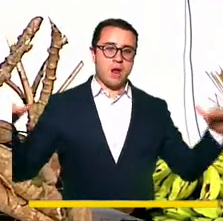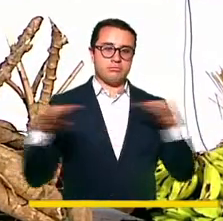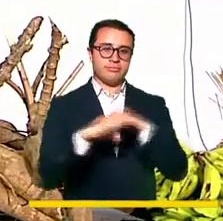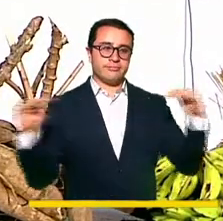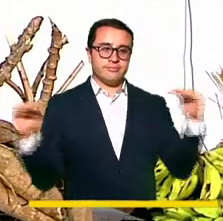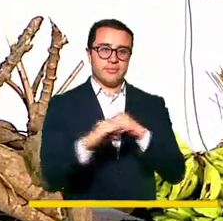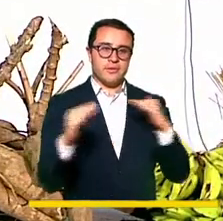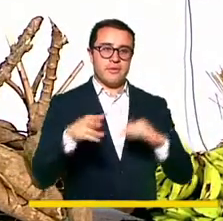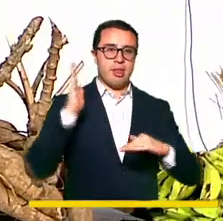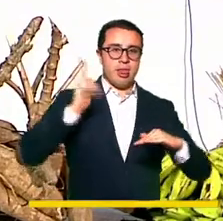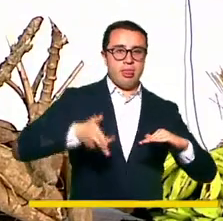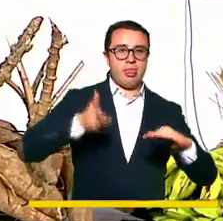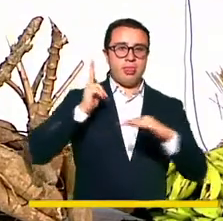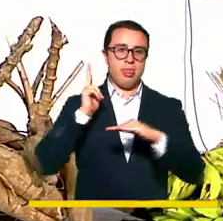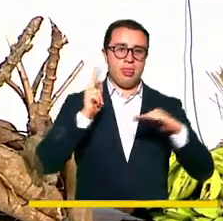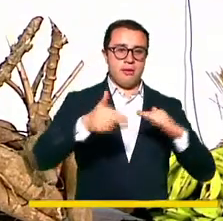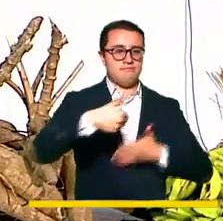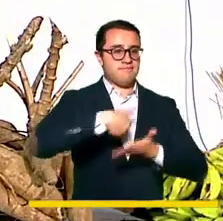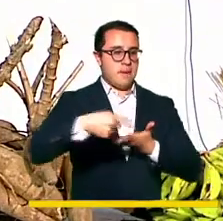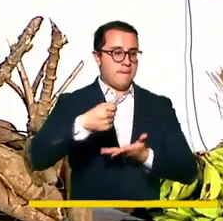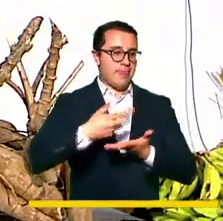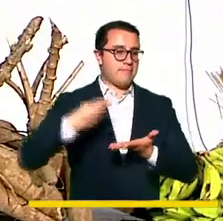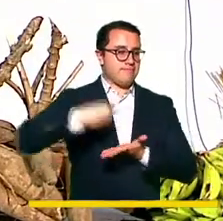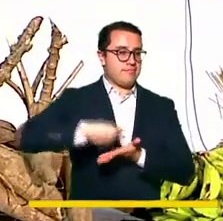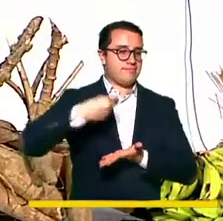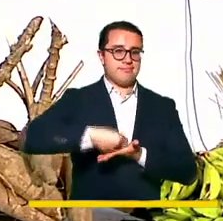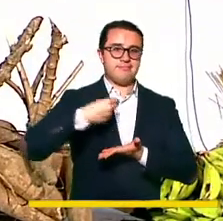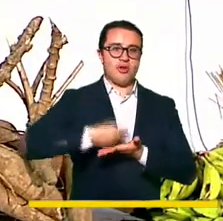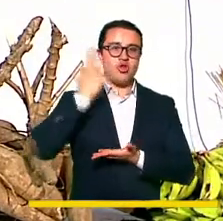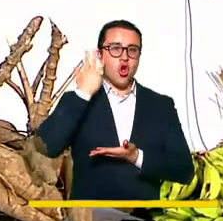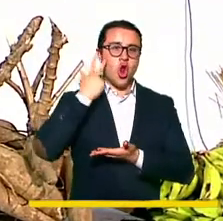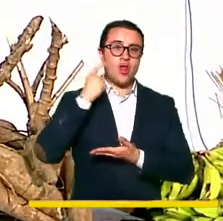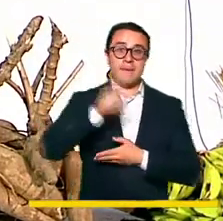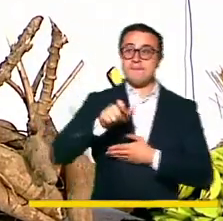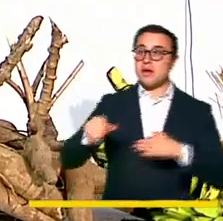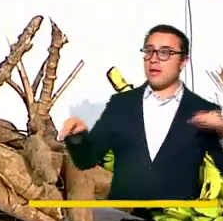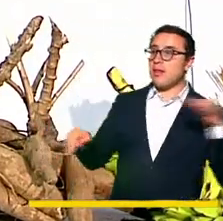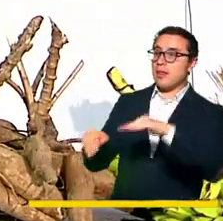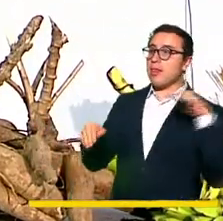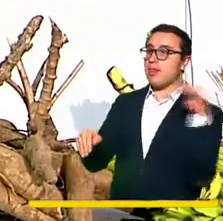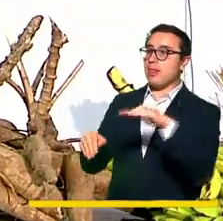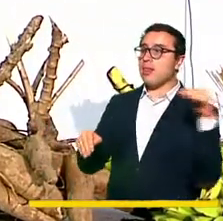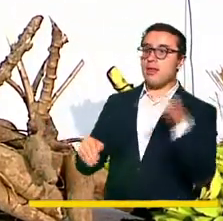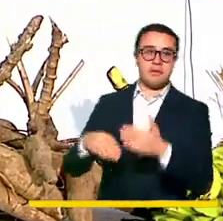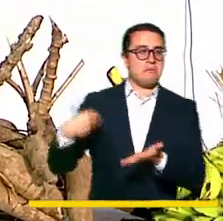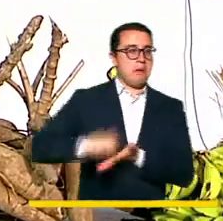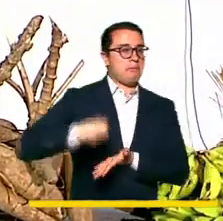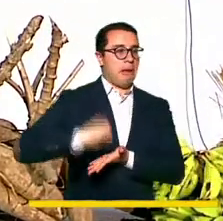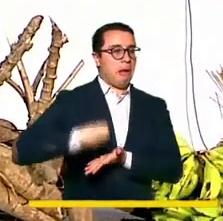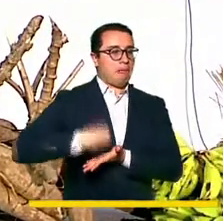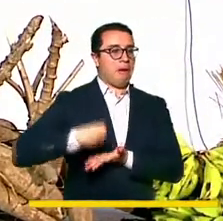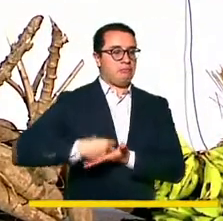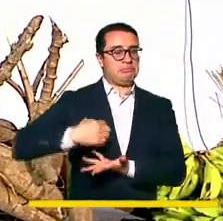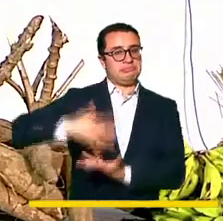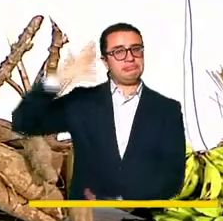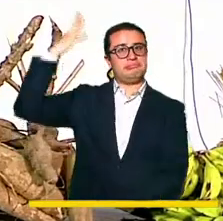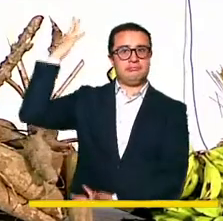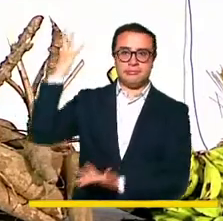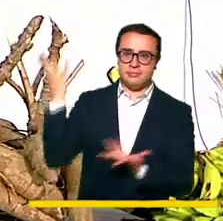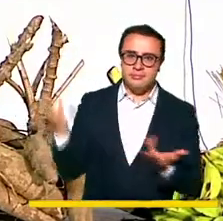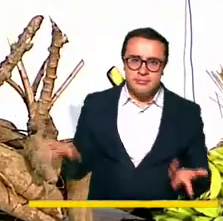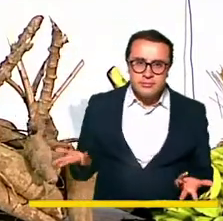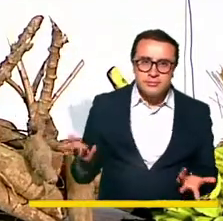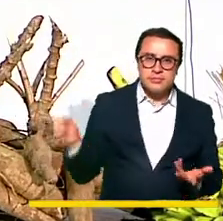concesión, cobrando a través del peaje la plata todos los días de los que pasan por esa carretera. Es una carretera para